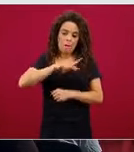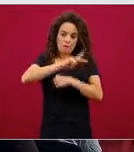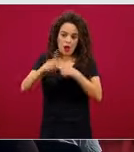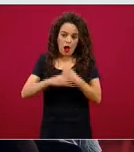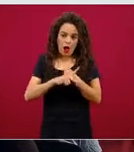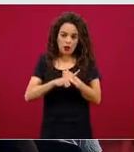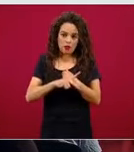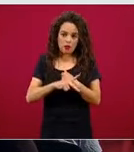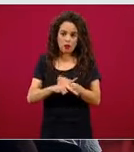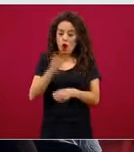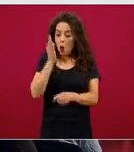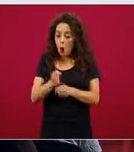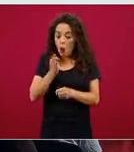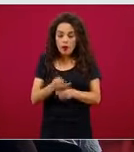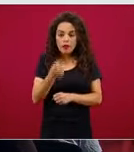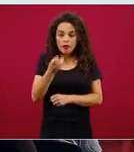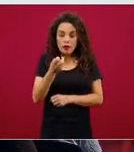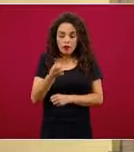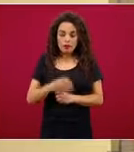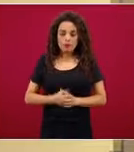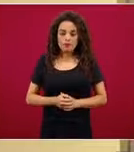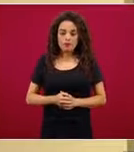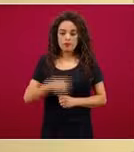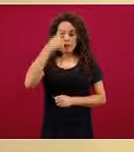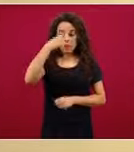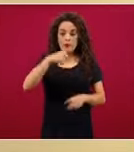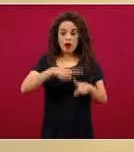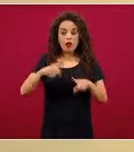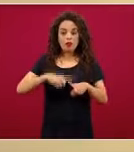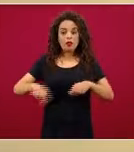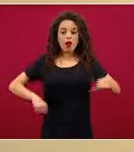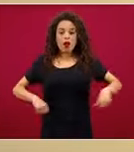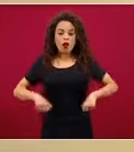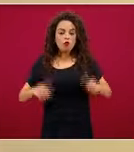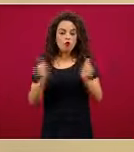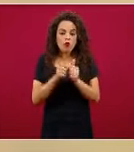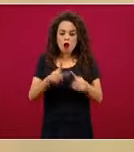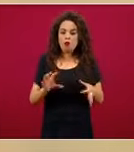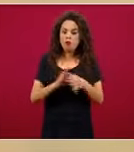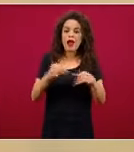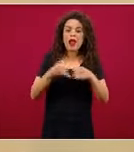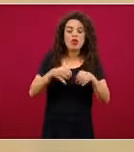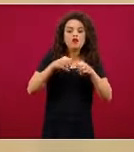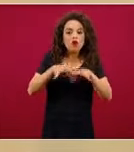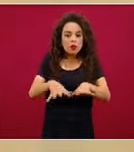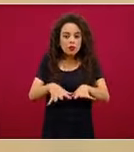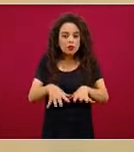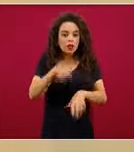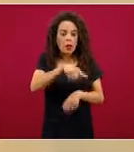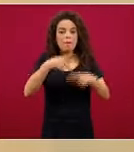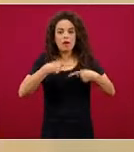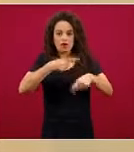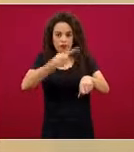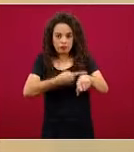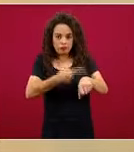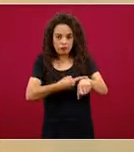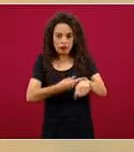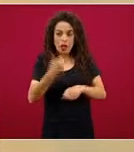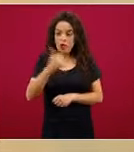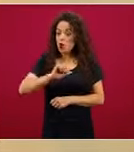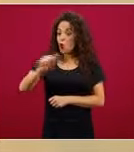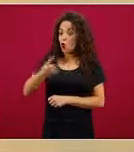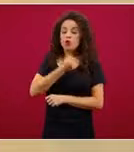apoyo técnico, las operaciones y la gestión de la información. Entonces, la información paciente, pero también la información de